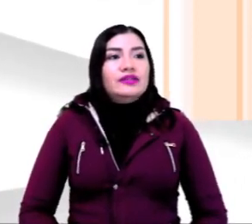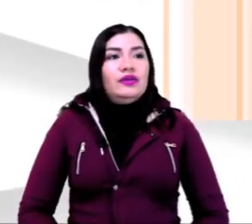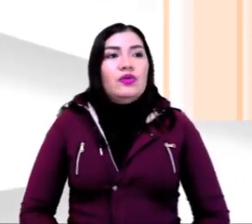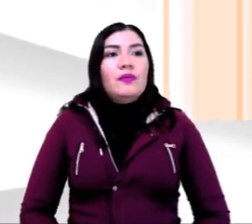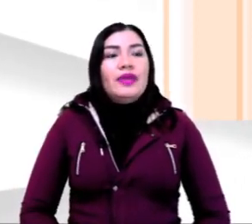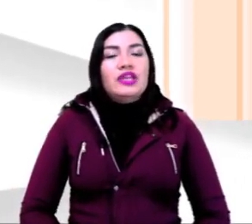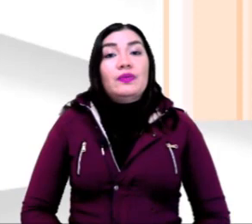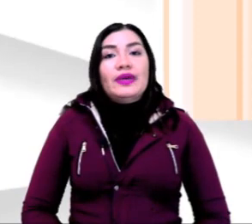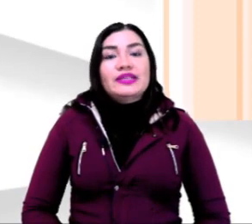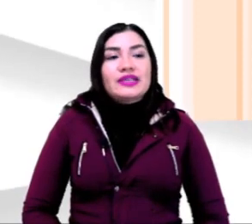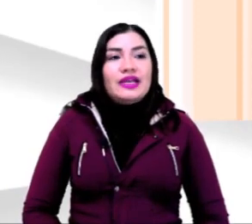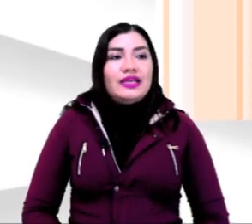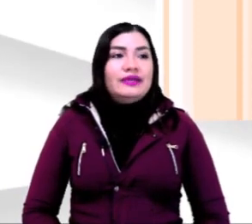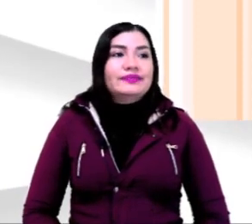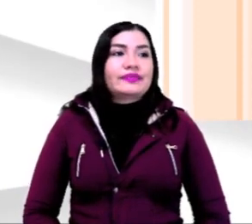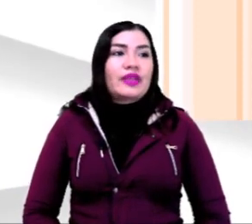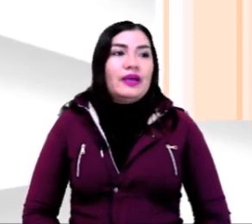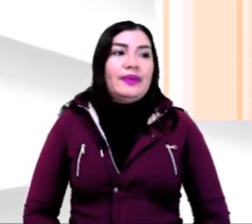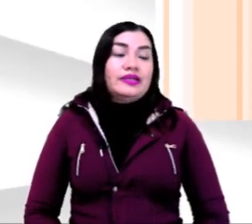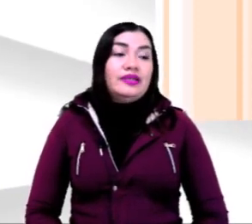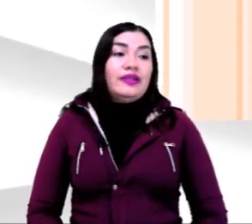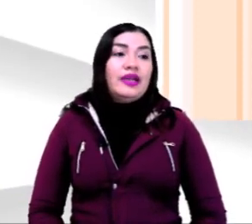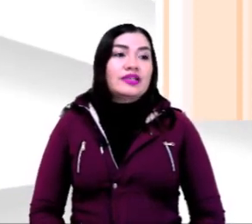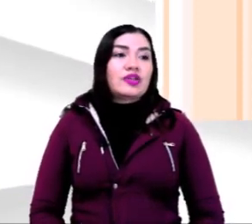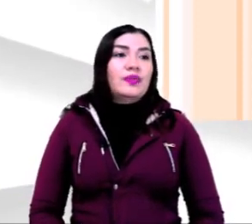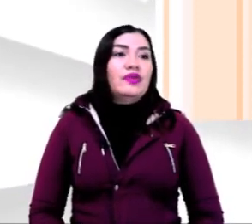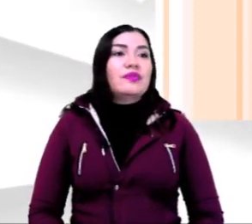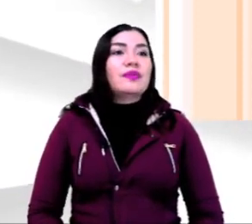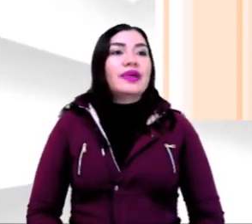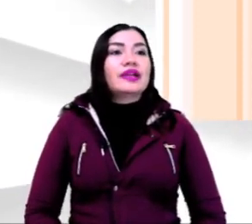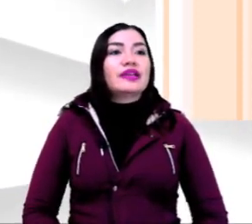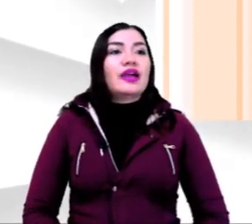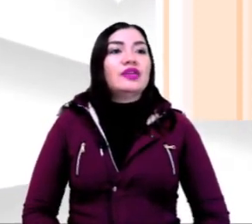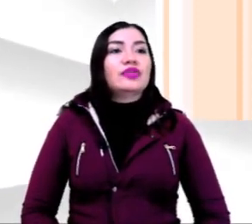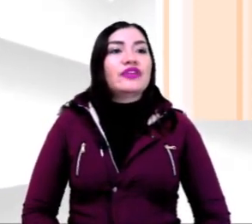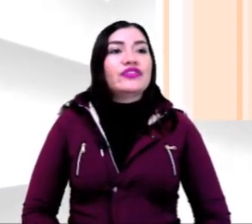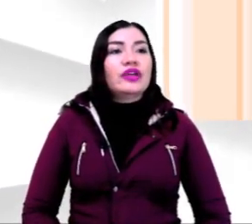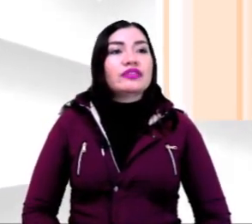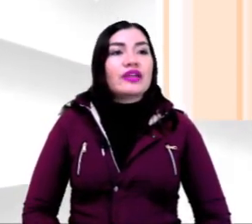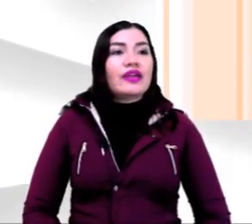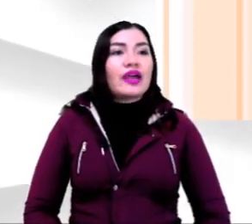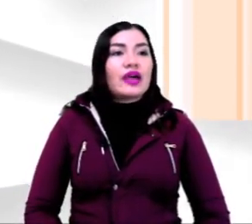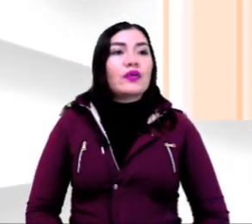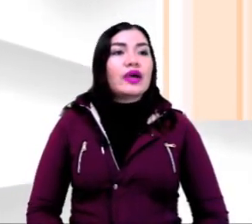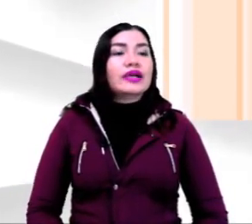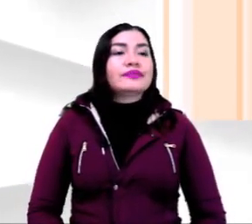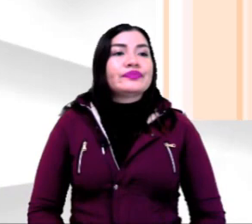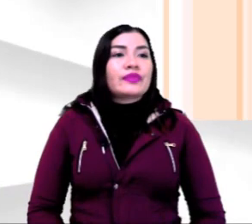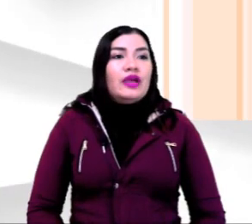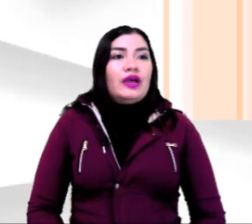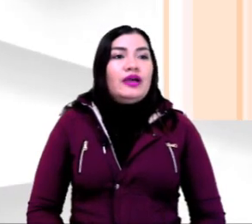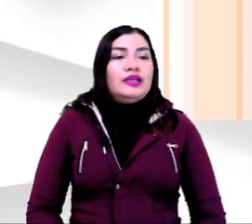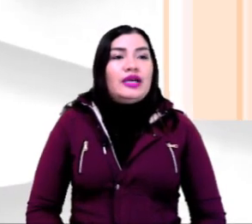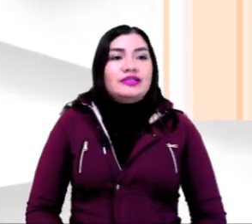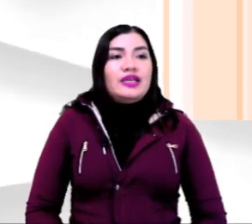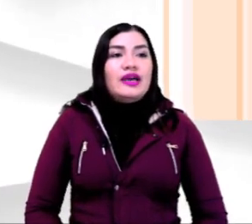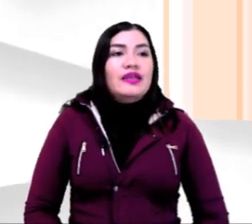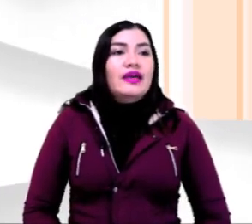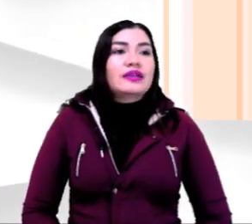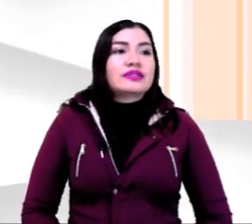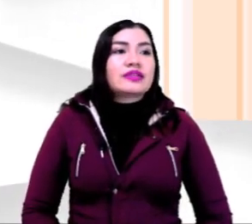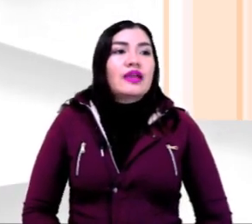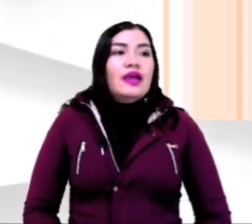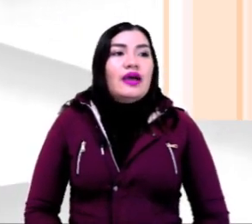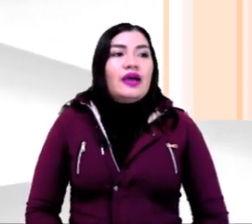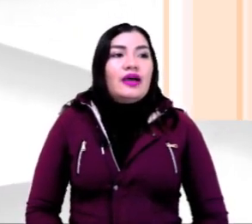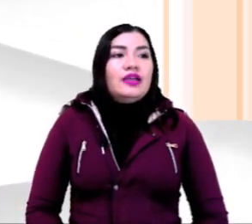observar un bello paisaje. Aparte de eso, podemos ver que hay una fuente de agua, hay